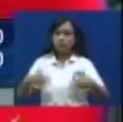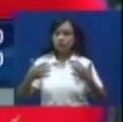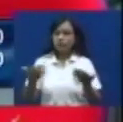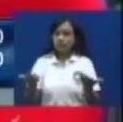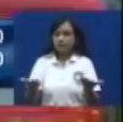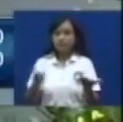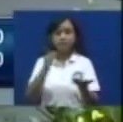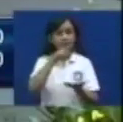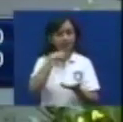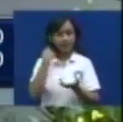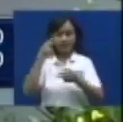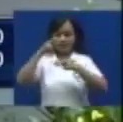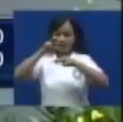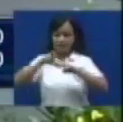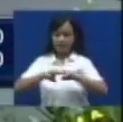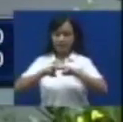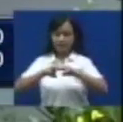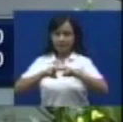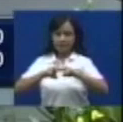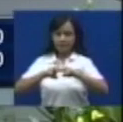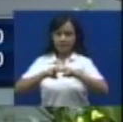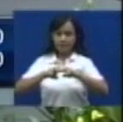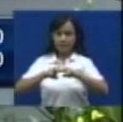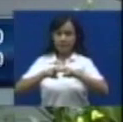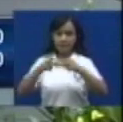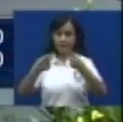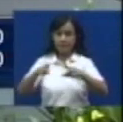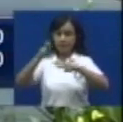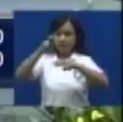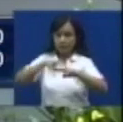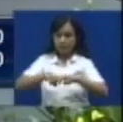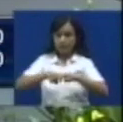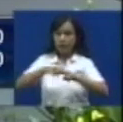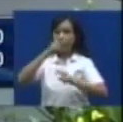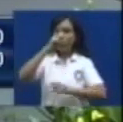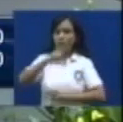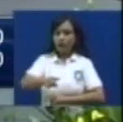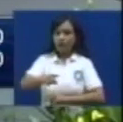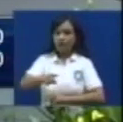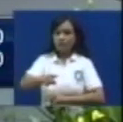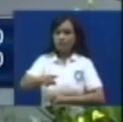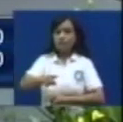Es cierto, están sentados, pero estar sentado realmente es un castigo.